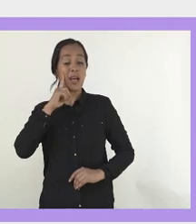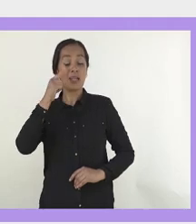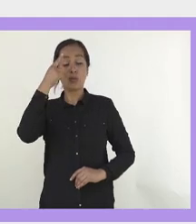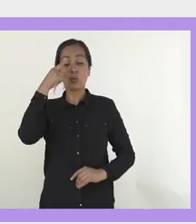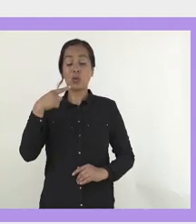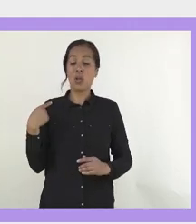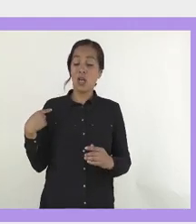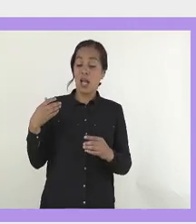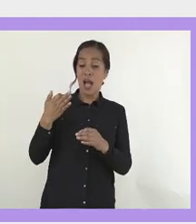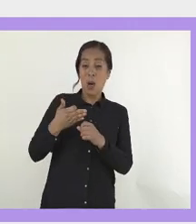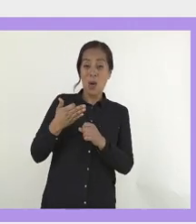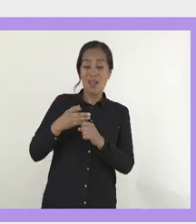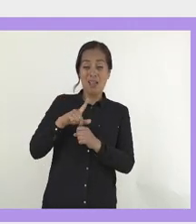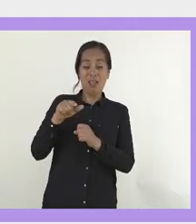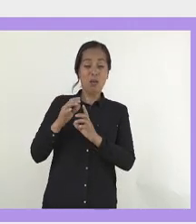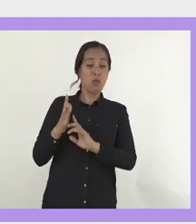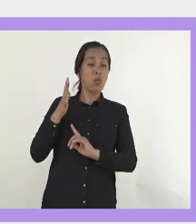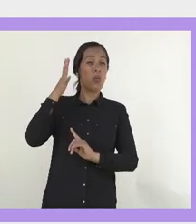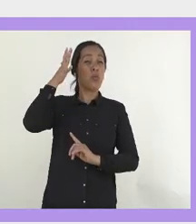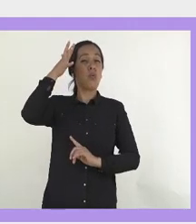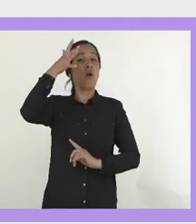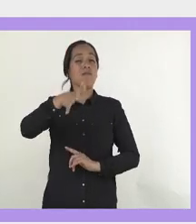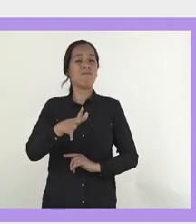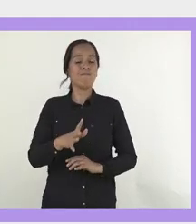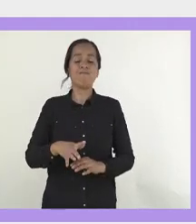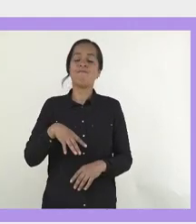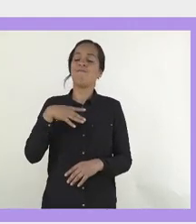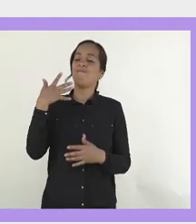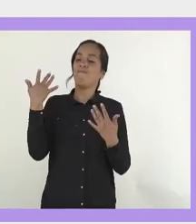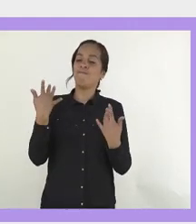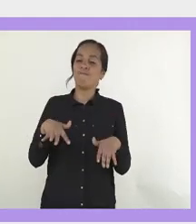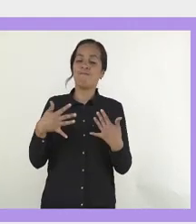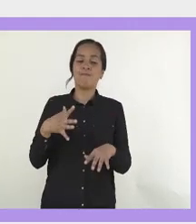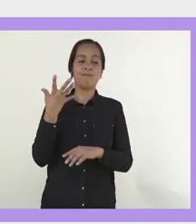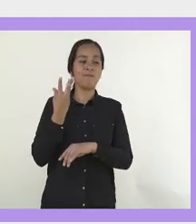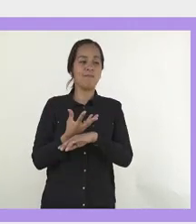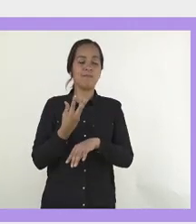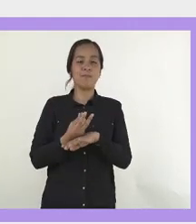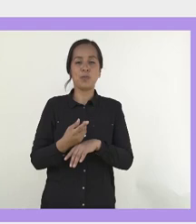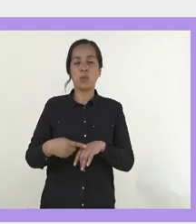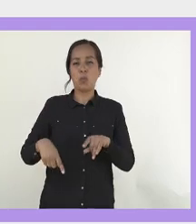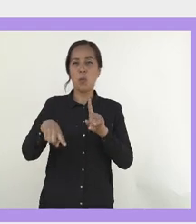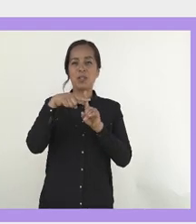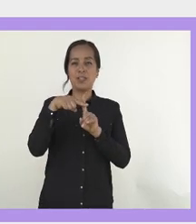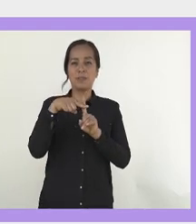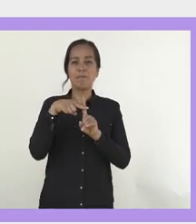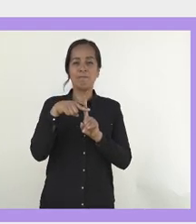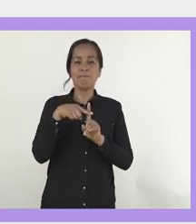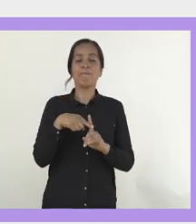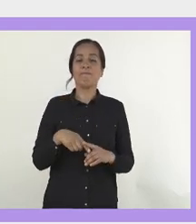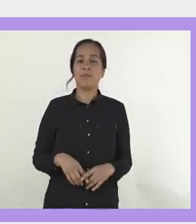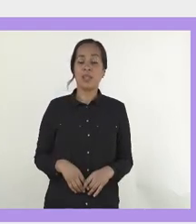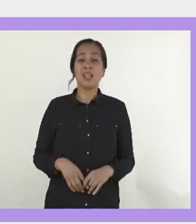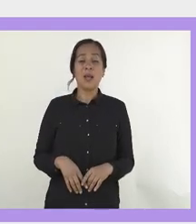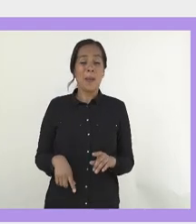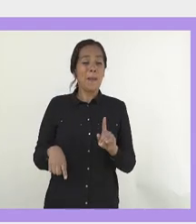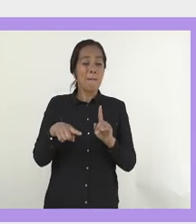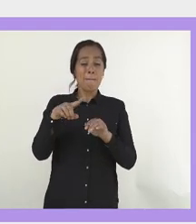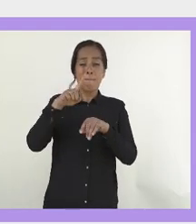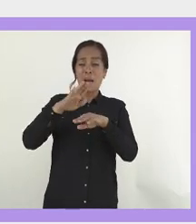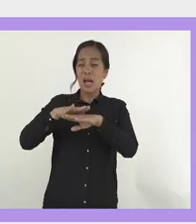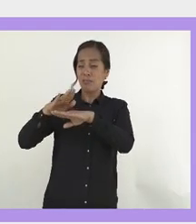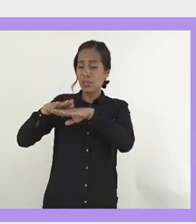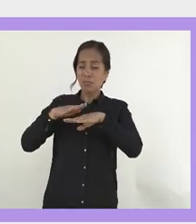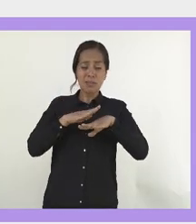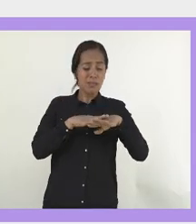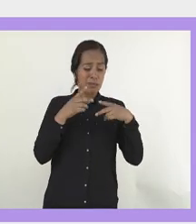créanme va a dar resultados muy positivos Sin lugar a dudas creo que siempre Mientras más gente esté trabajando